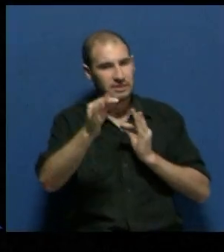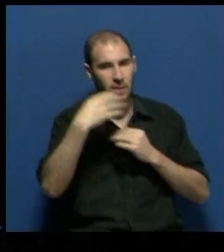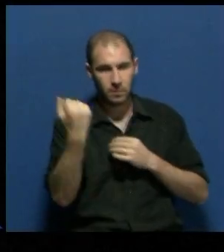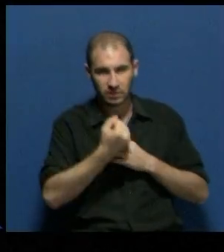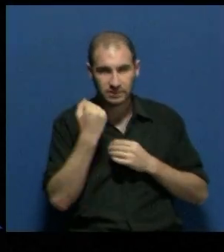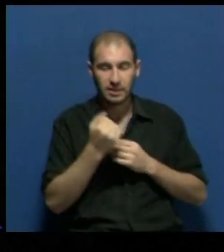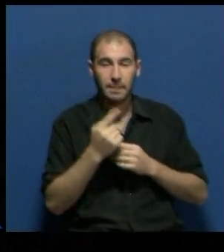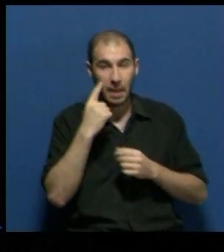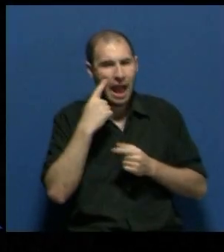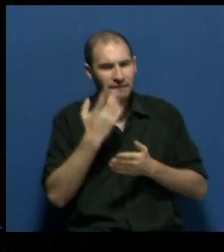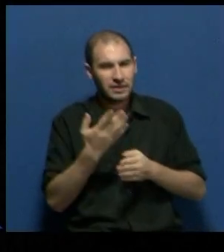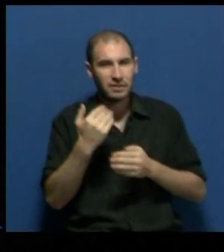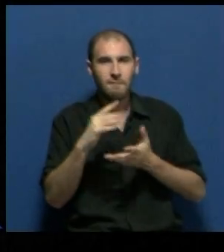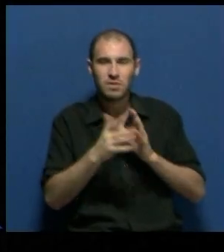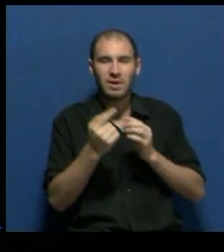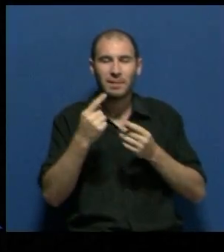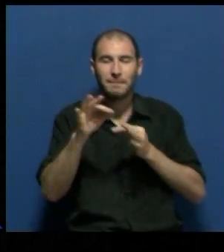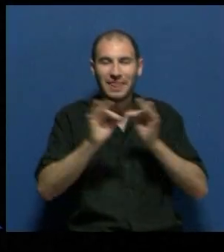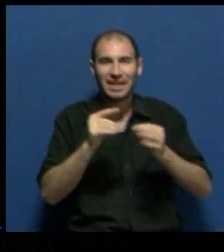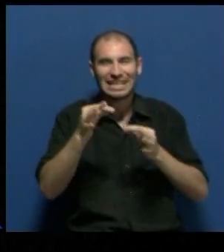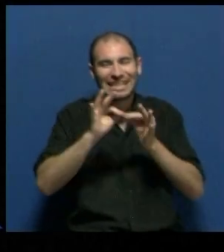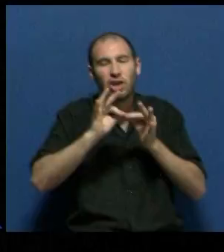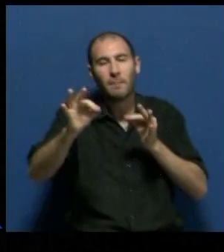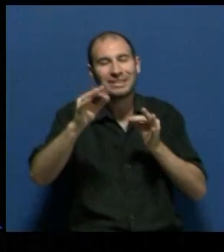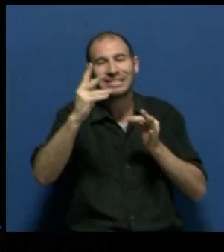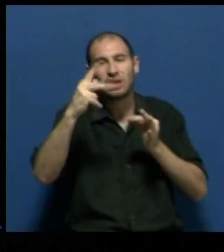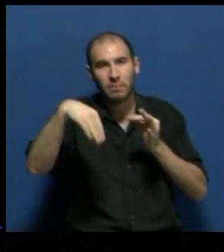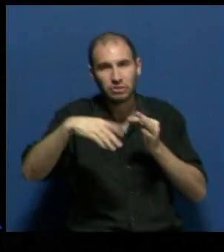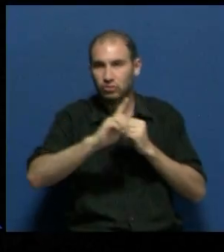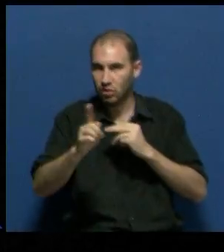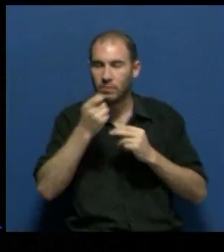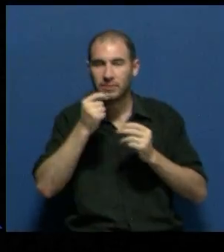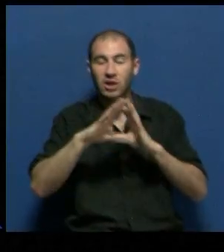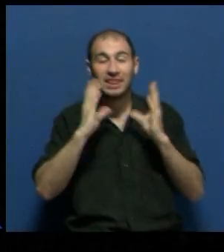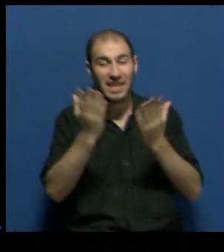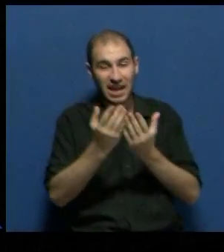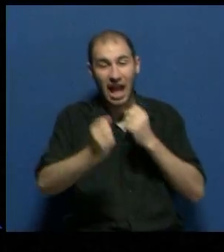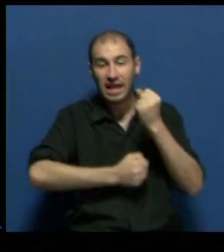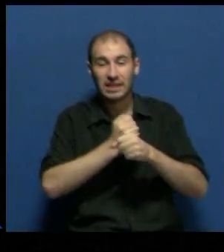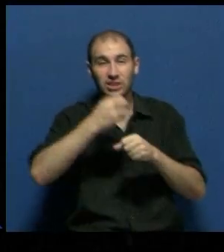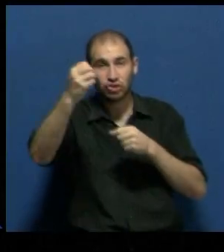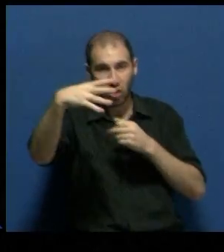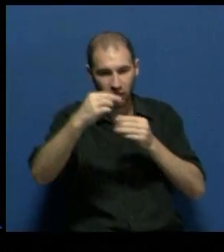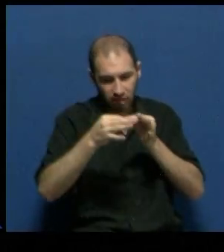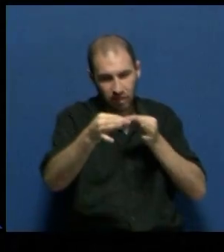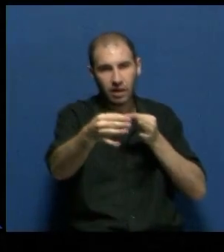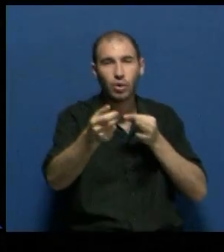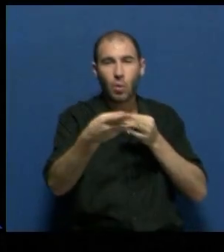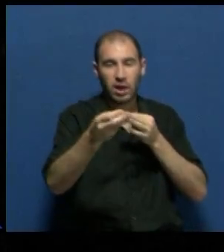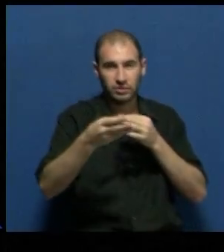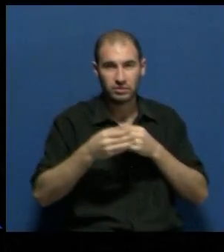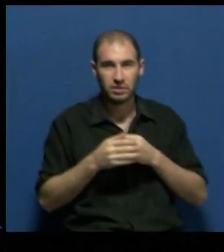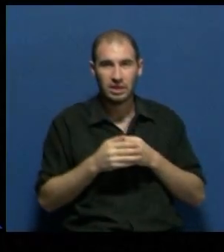distancias, tenemos que determinarlo de otra medida, no en kilómetros. Si yo quiero determinar la Tierra al Sol, qué distancia hay,